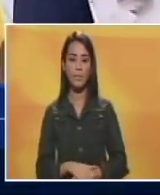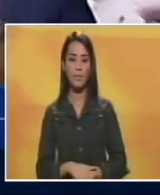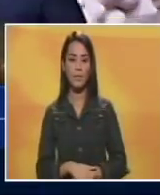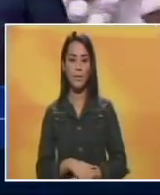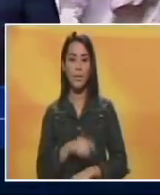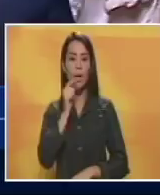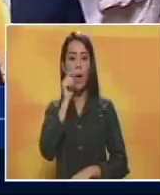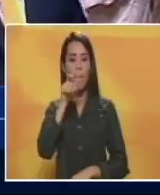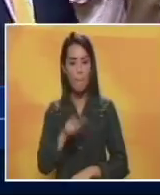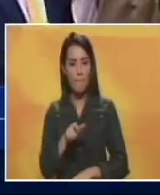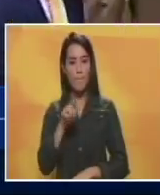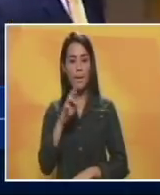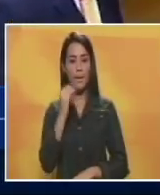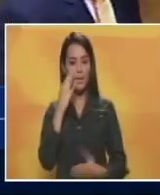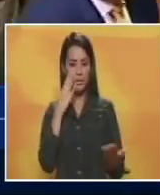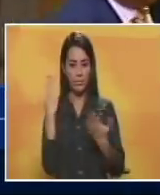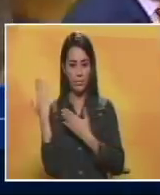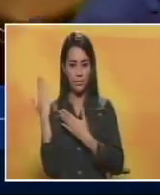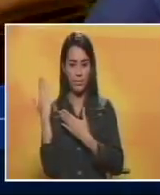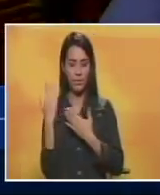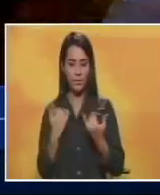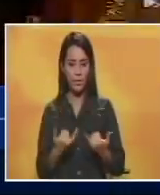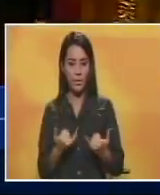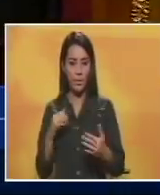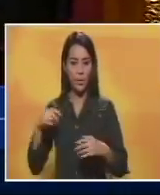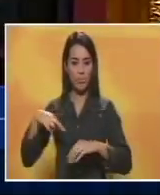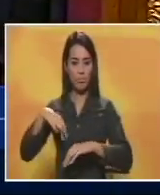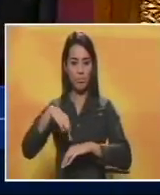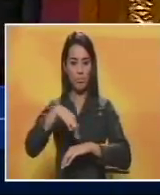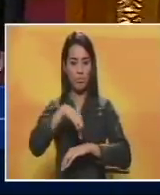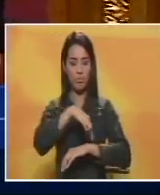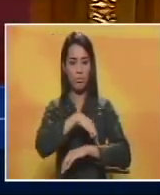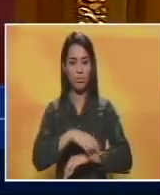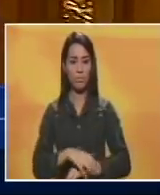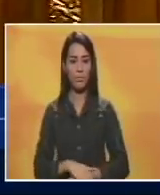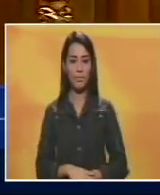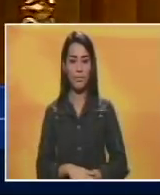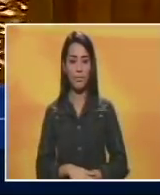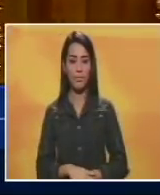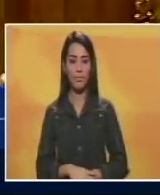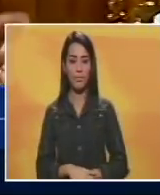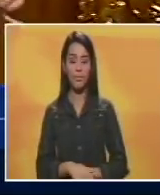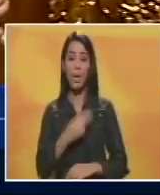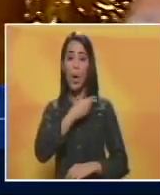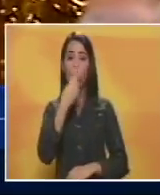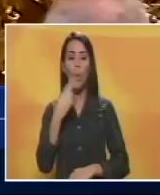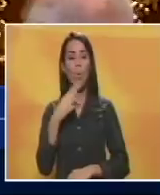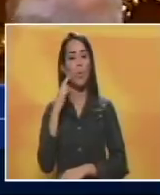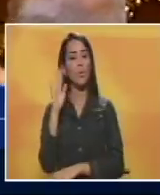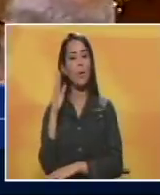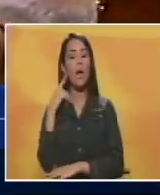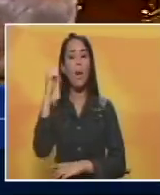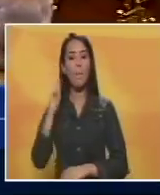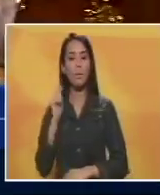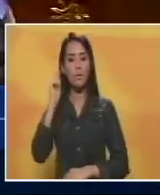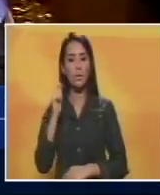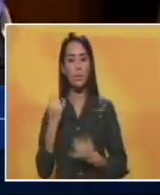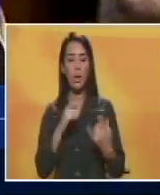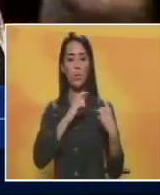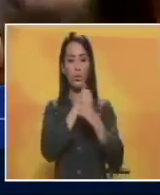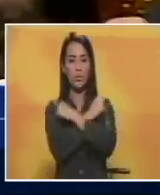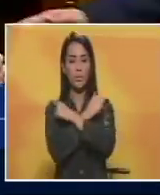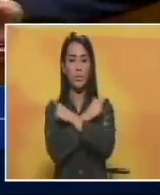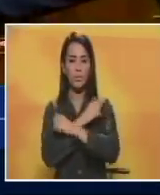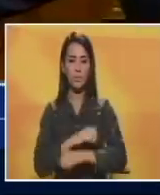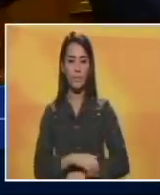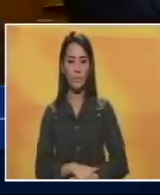Renzo Prieto, a quien vemos en pantalla ingresando al hemiciclo, presta juramento como diputado suplente.